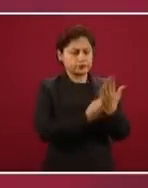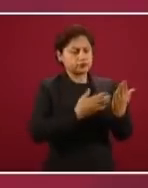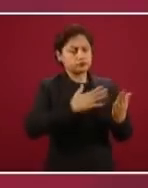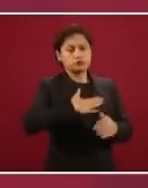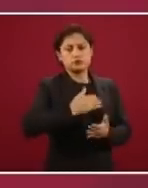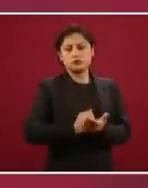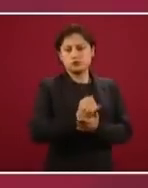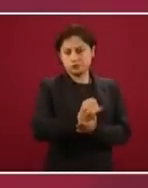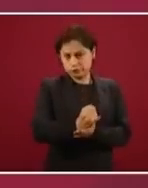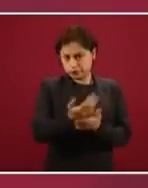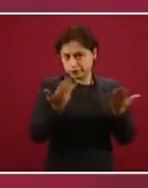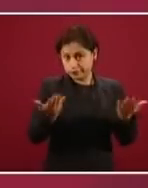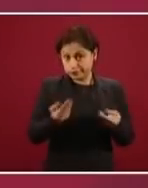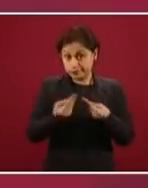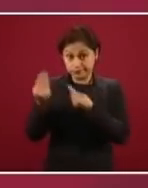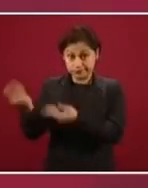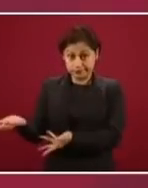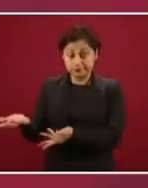triunfa